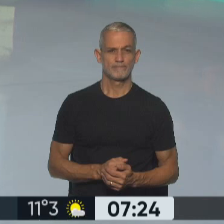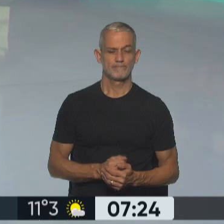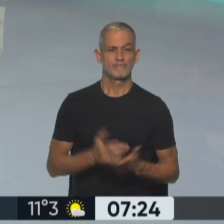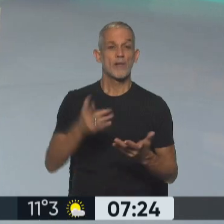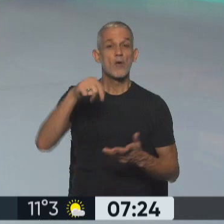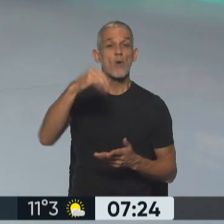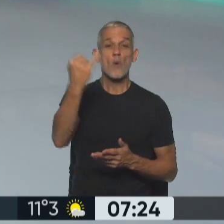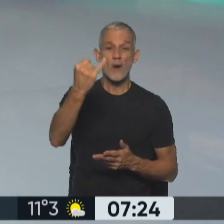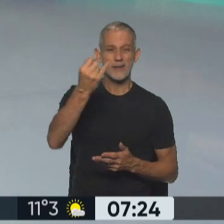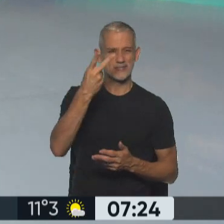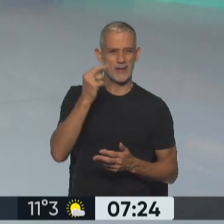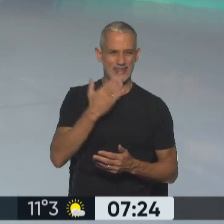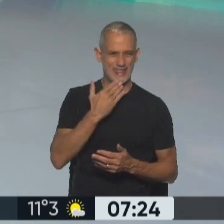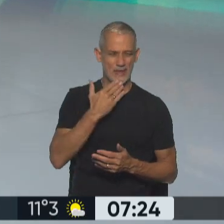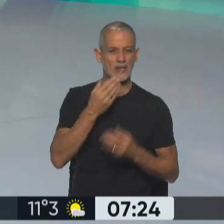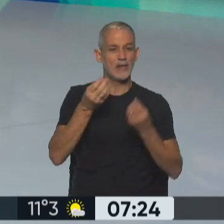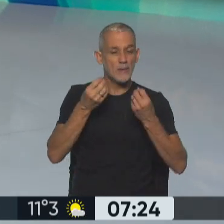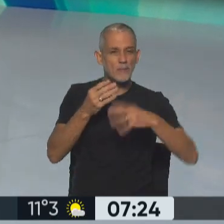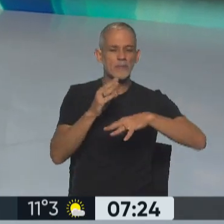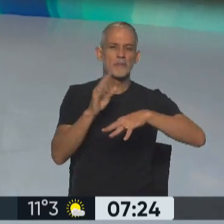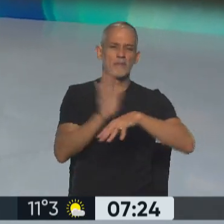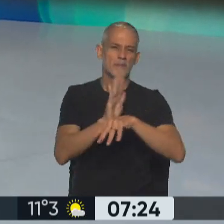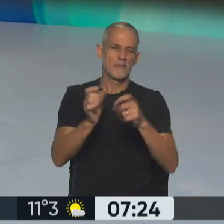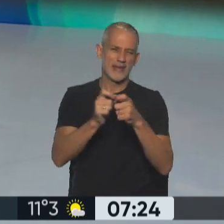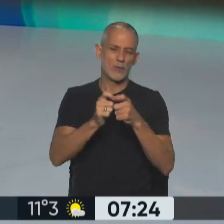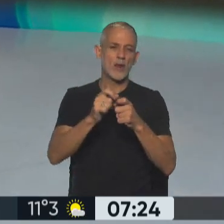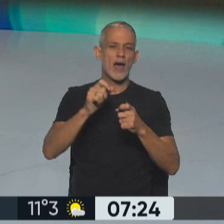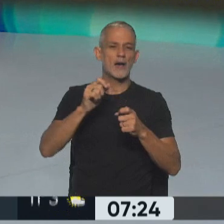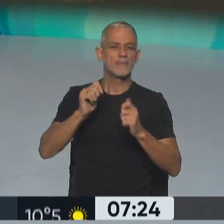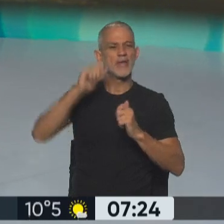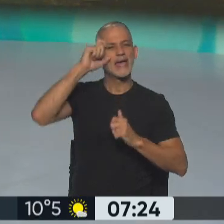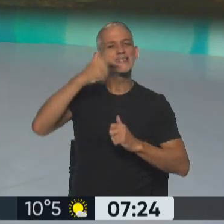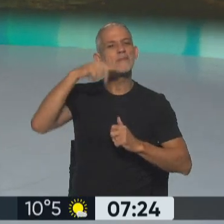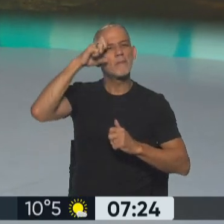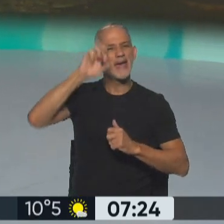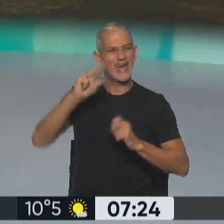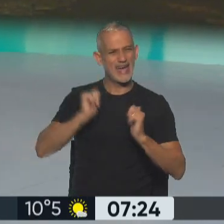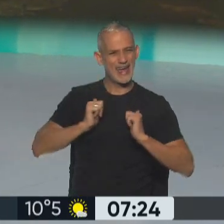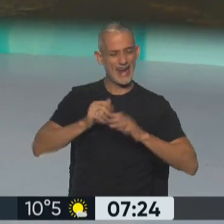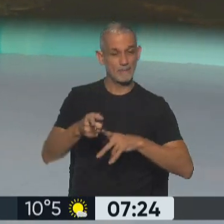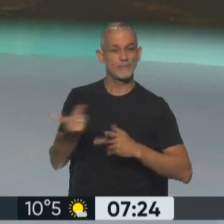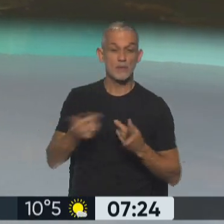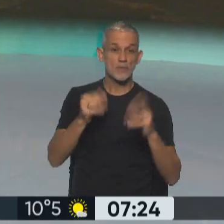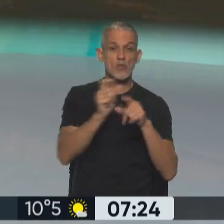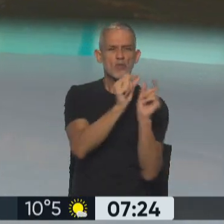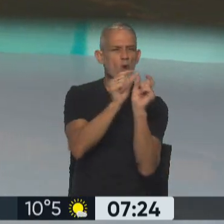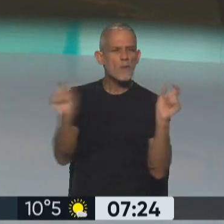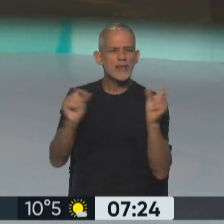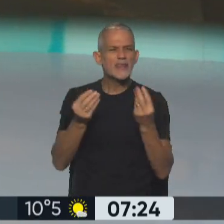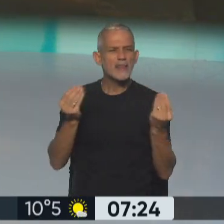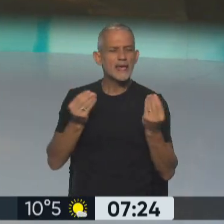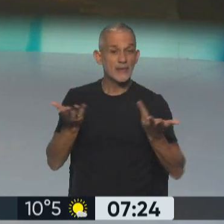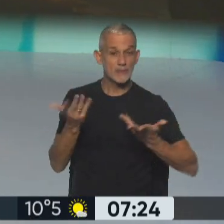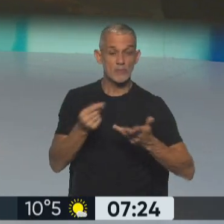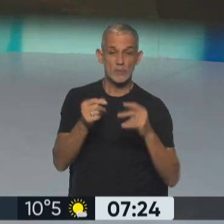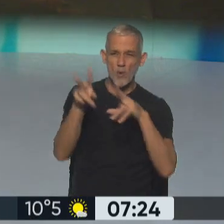este jueves 20 de abril estrenará la película La espera de Ingrid valencichi Celeste contra ti en un documental que sigue